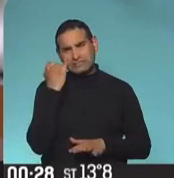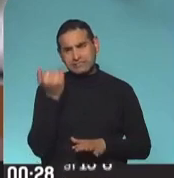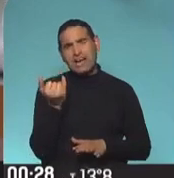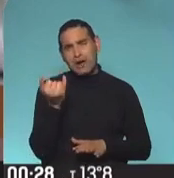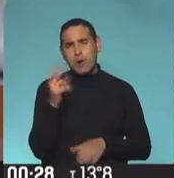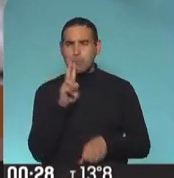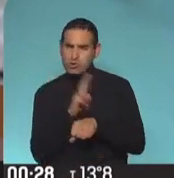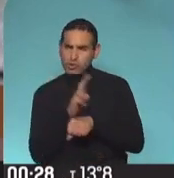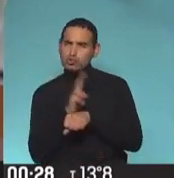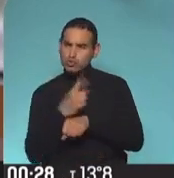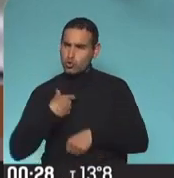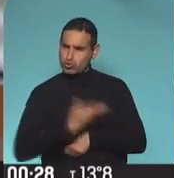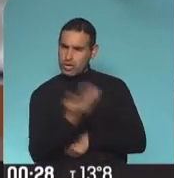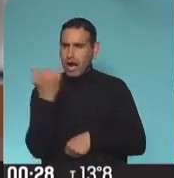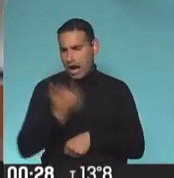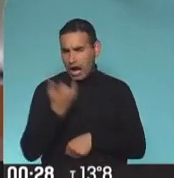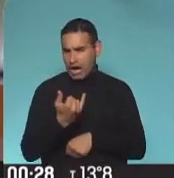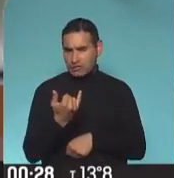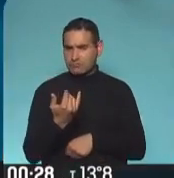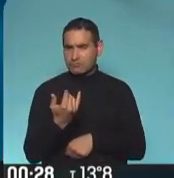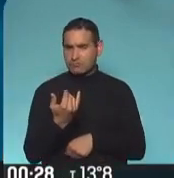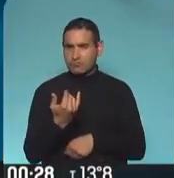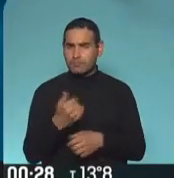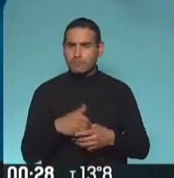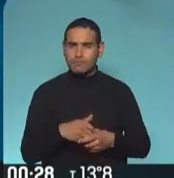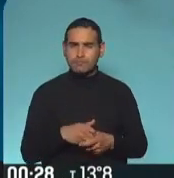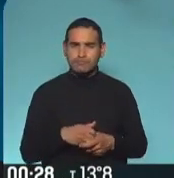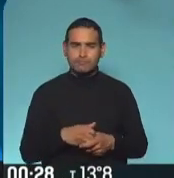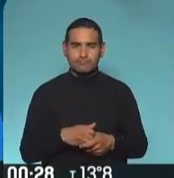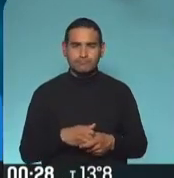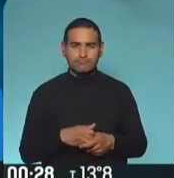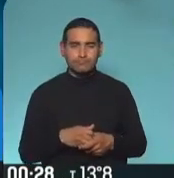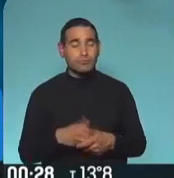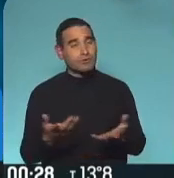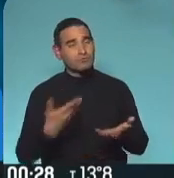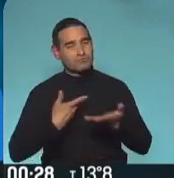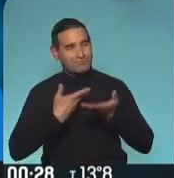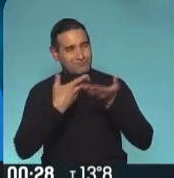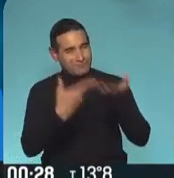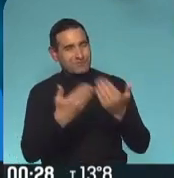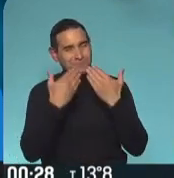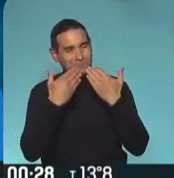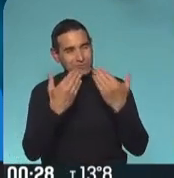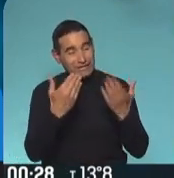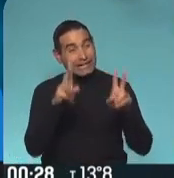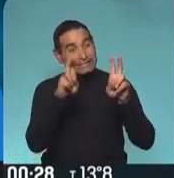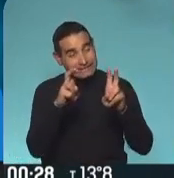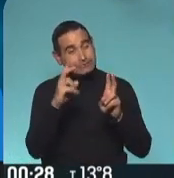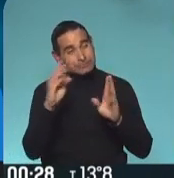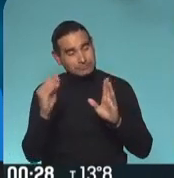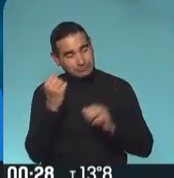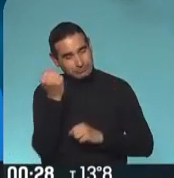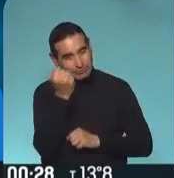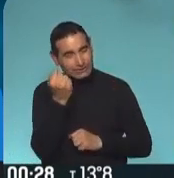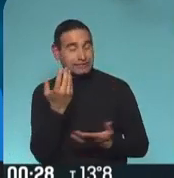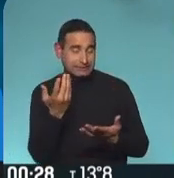de protección más allá de la situación económica? Bueno, muchas gracias por recibirme y por traer este tema a agenda. En